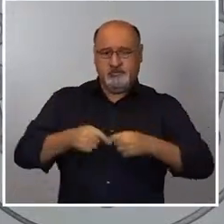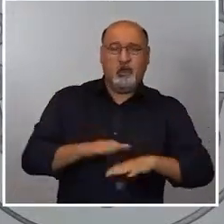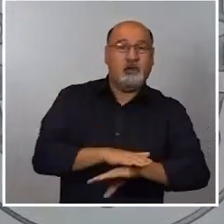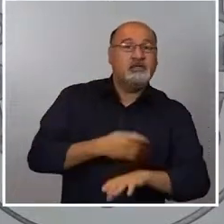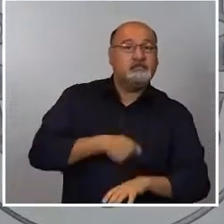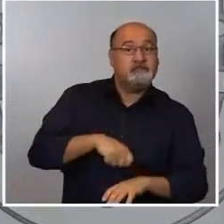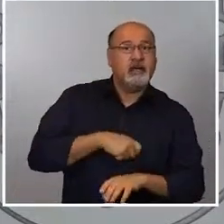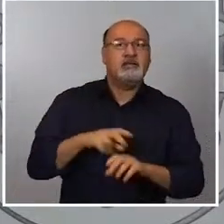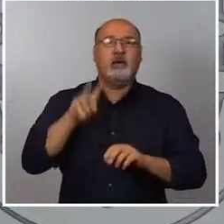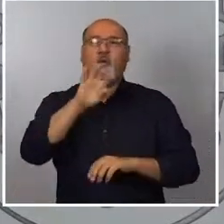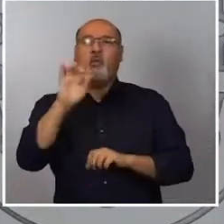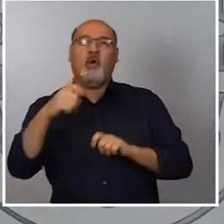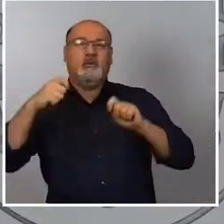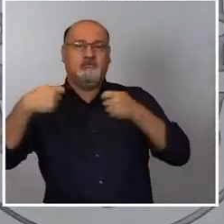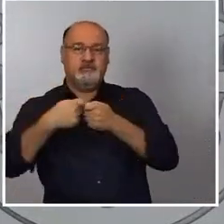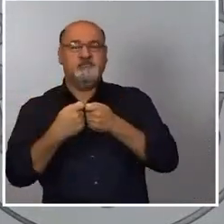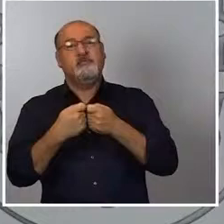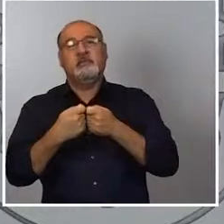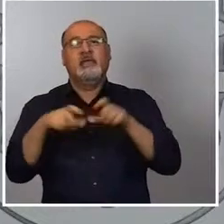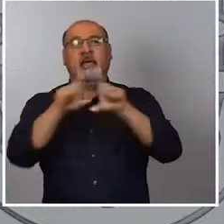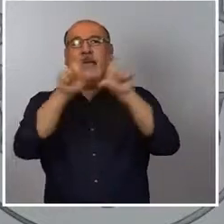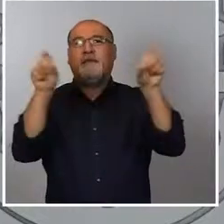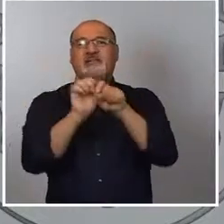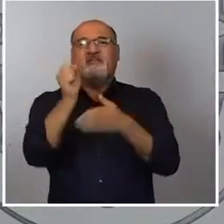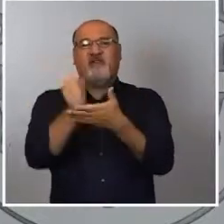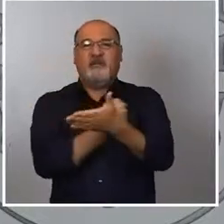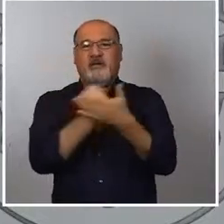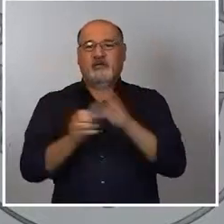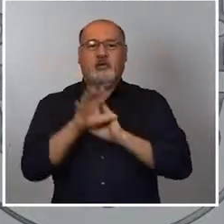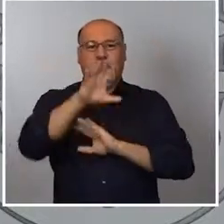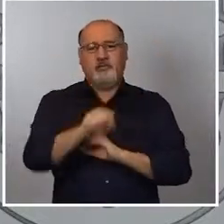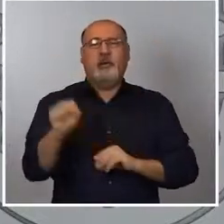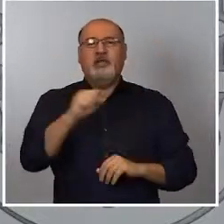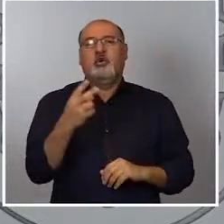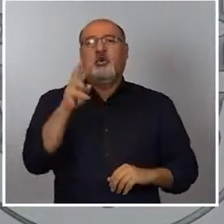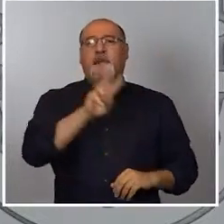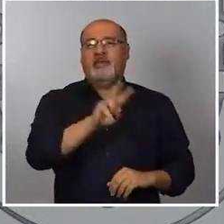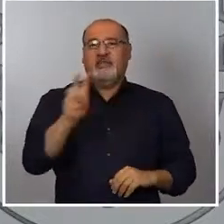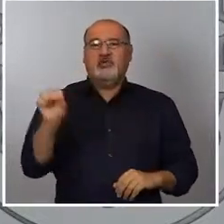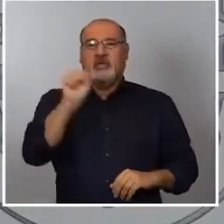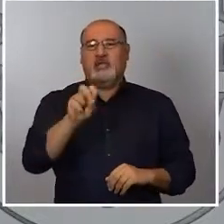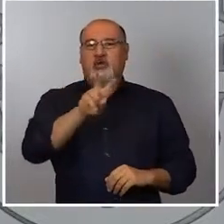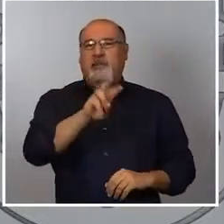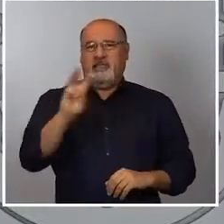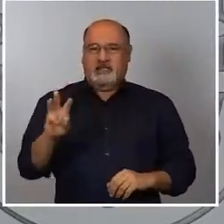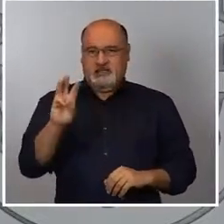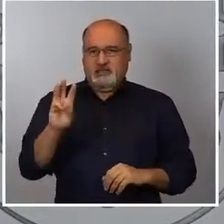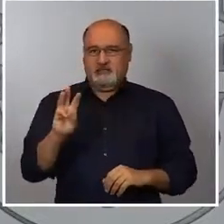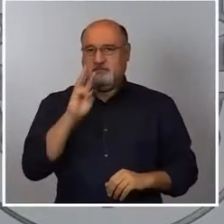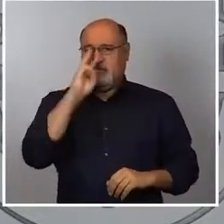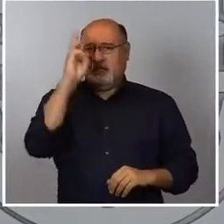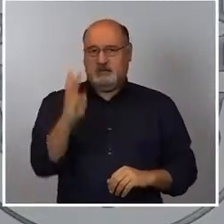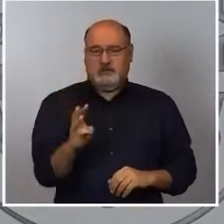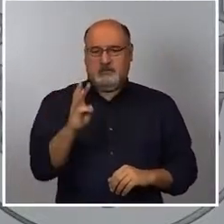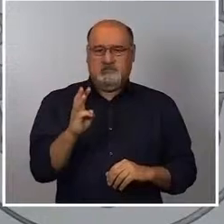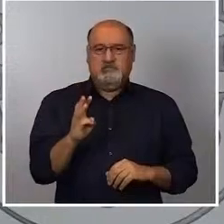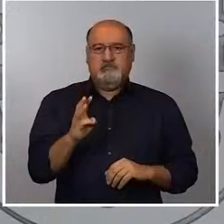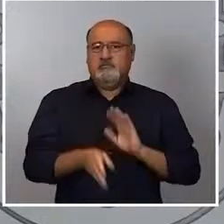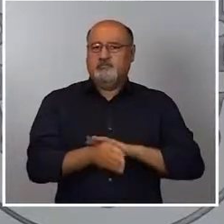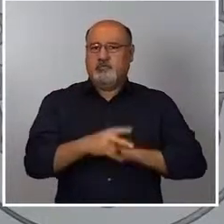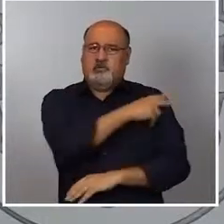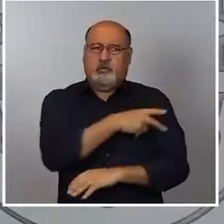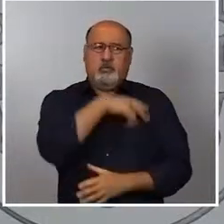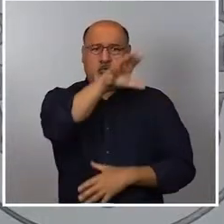unión europea con las compañías para el refuerzo en el año 22 y en el año 23 con los datos que le estoy diciendo españa